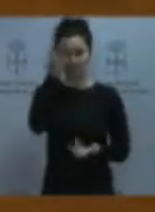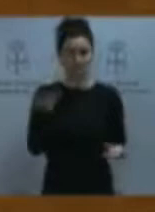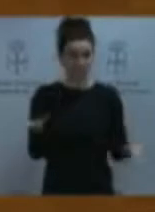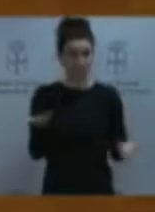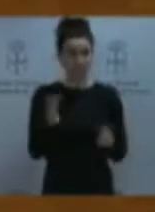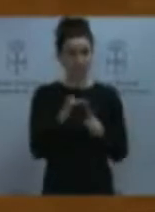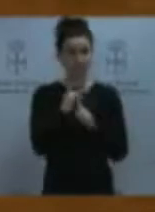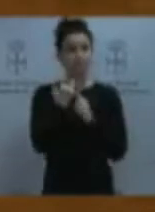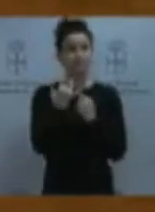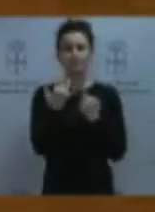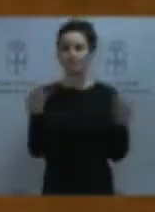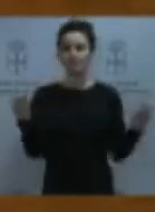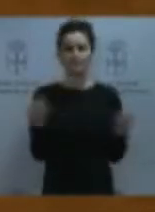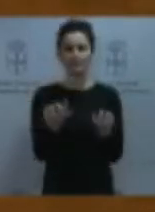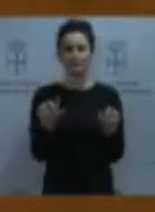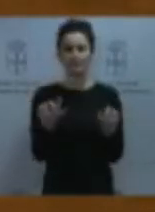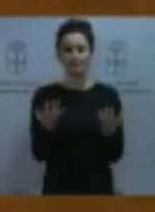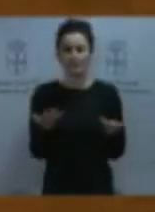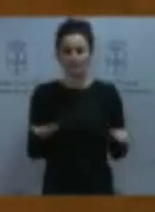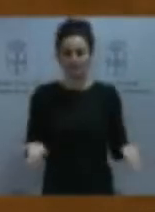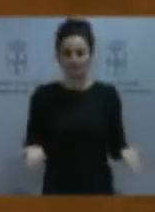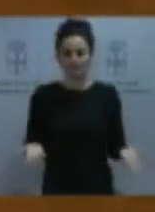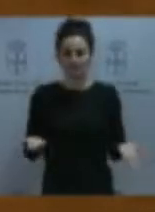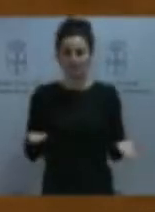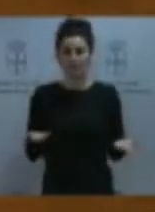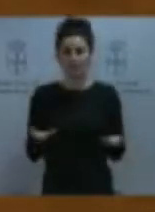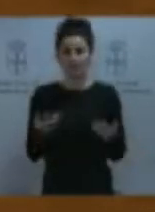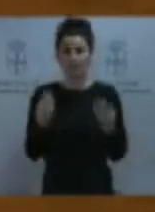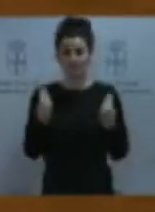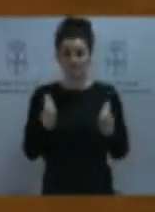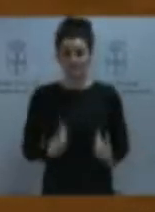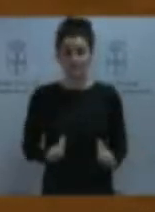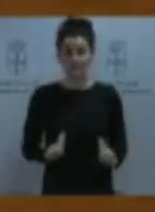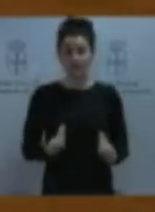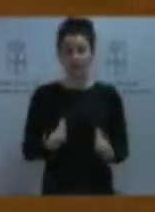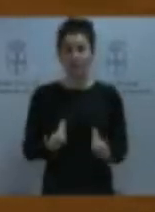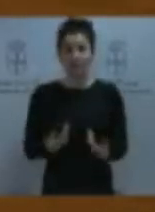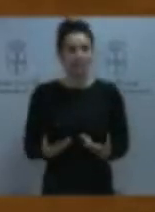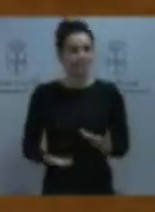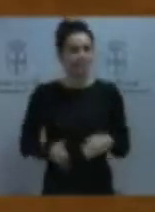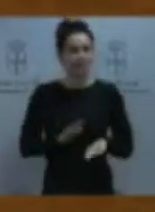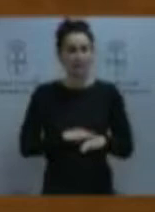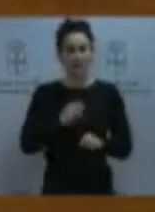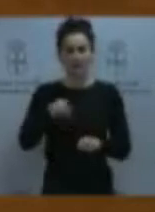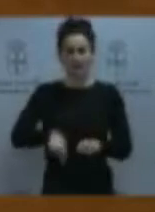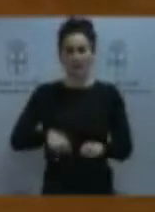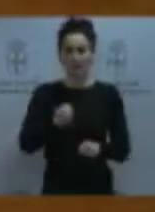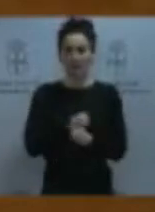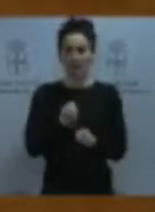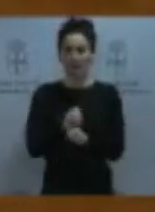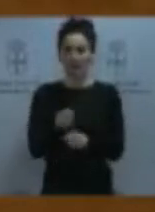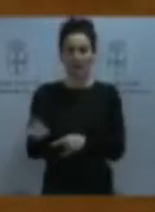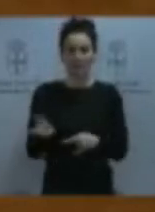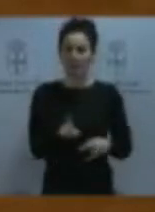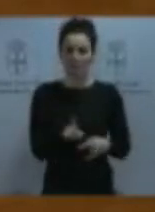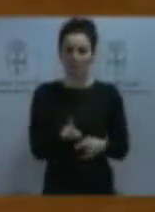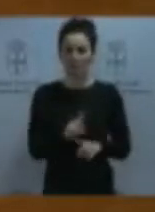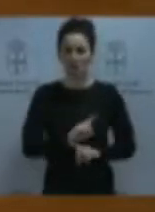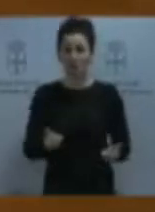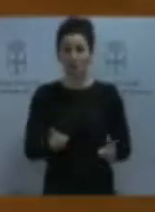lo necesario para que la gente quedara aquí a trabajar. Porque se viene de una precariedad sistémica y